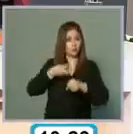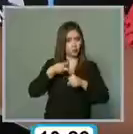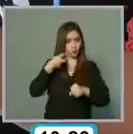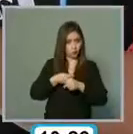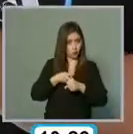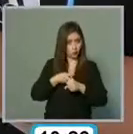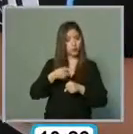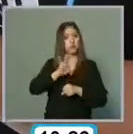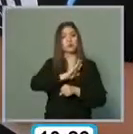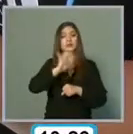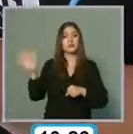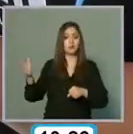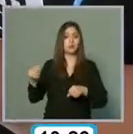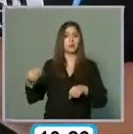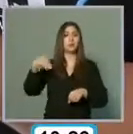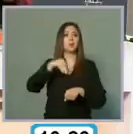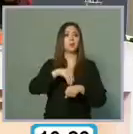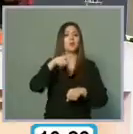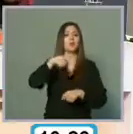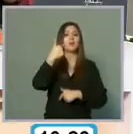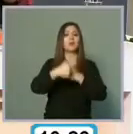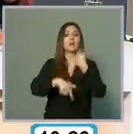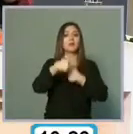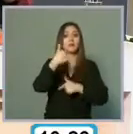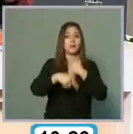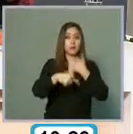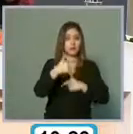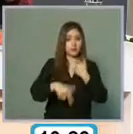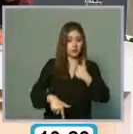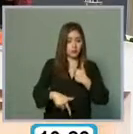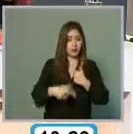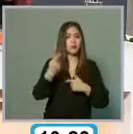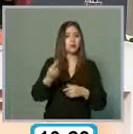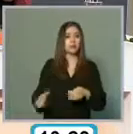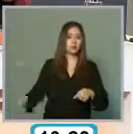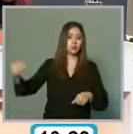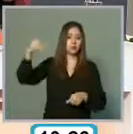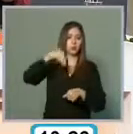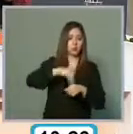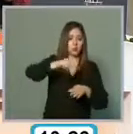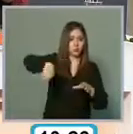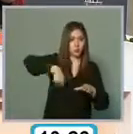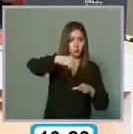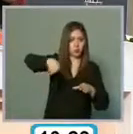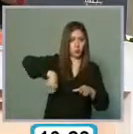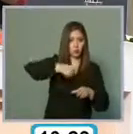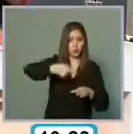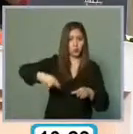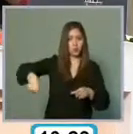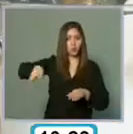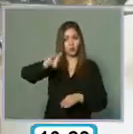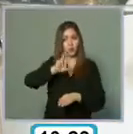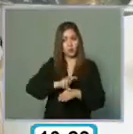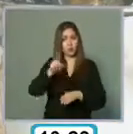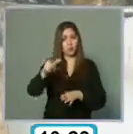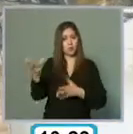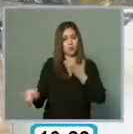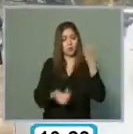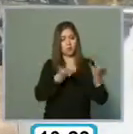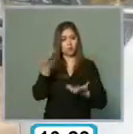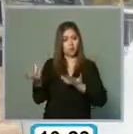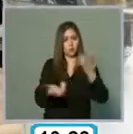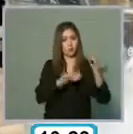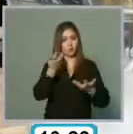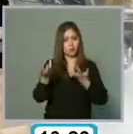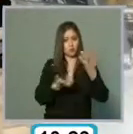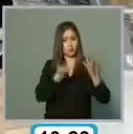bueno, remojado con leche. Perdón, omití este paso. Lo vamos a agregar en nuestra mezcla junto con el huevo y que se cueza, ¿ok? Nada más.